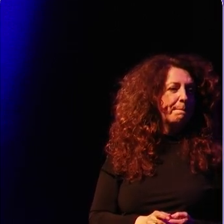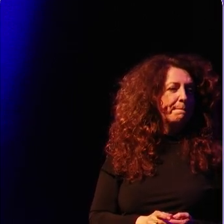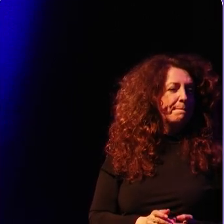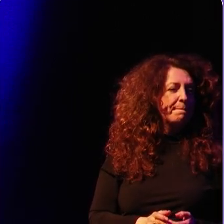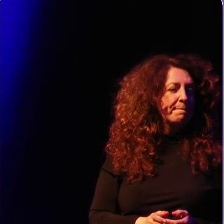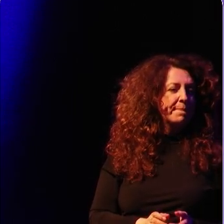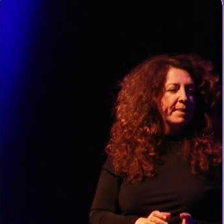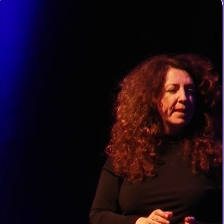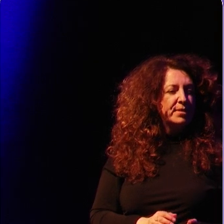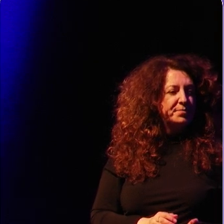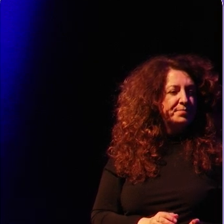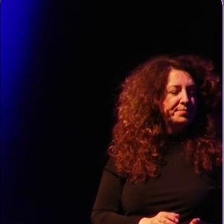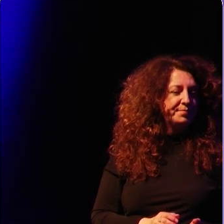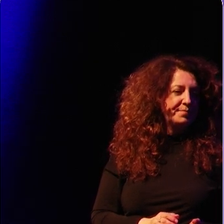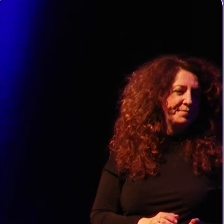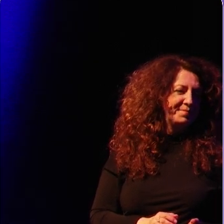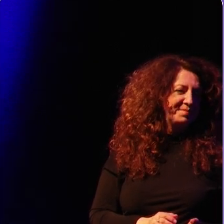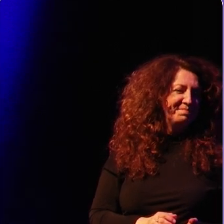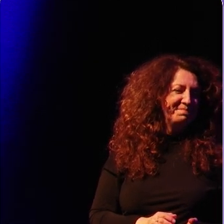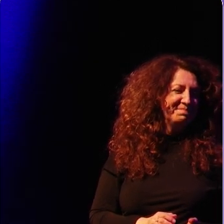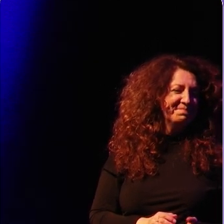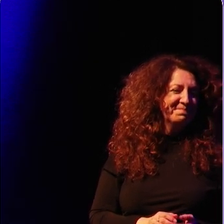Entonces, oye,